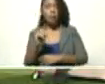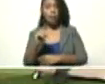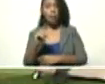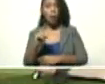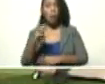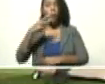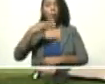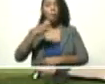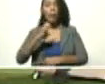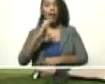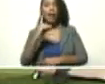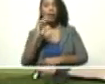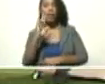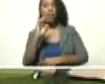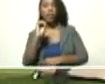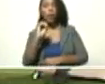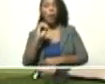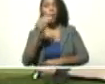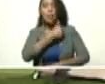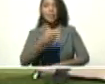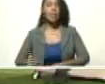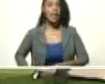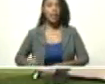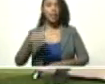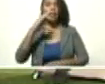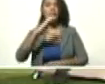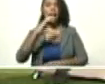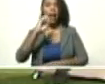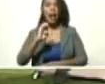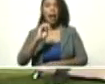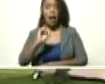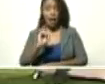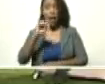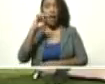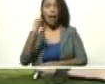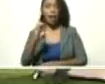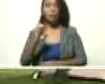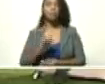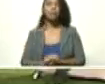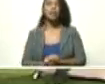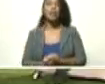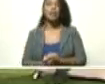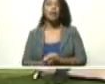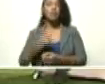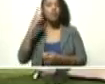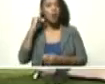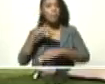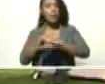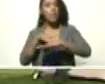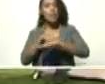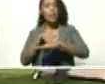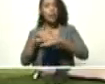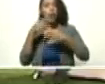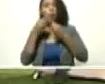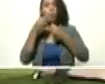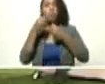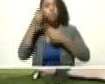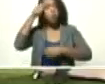Calzadilla, historiador, presidente del CNE, Rosidé González, ministra de los pueblos